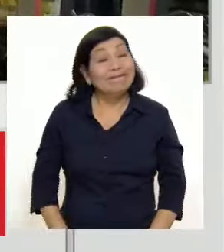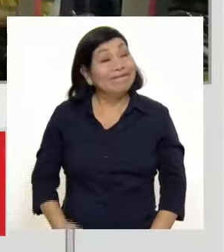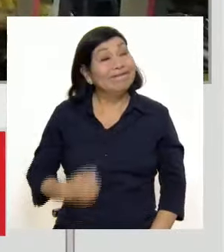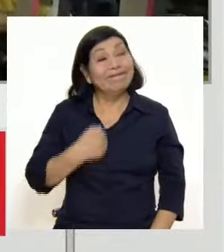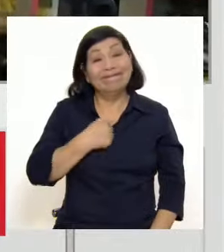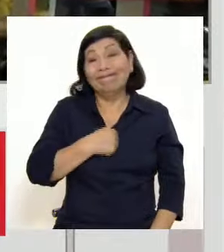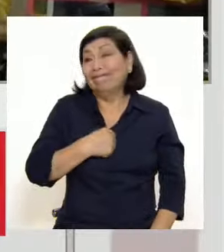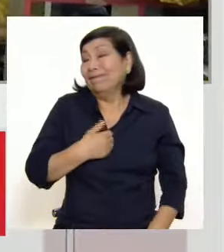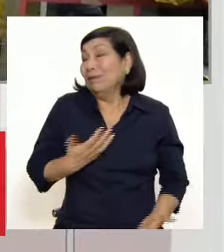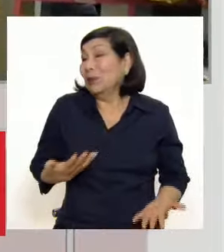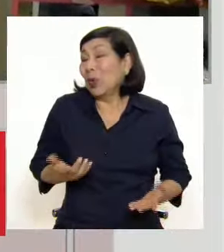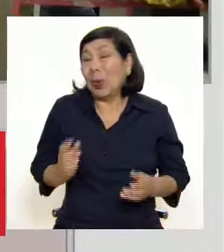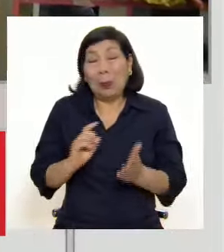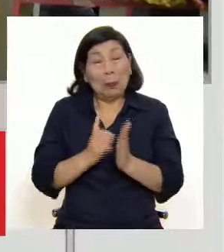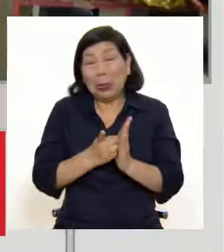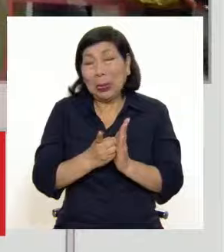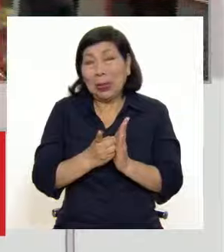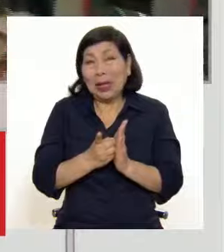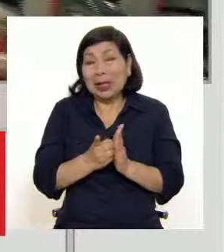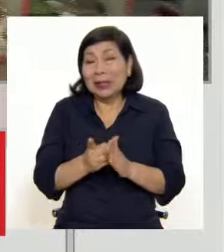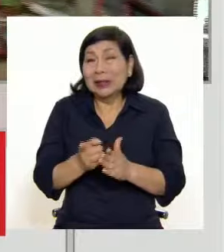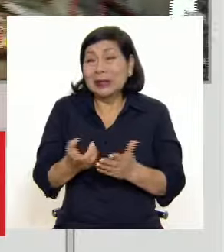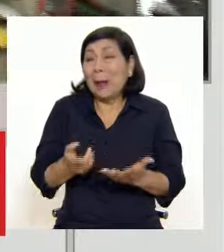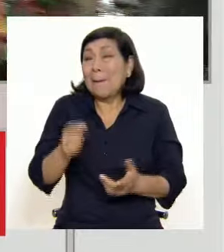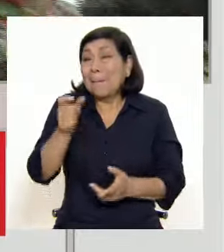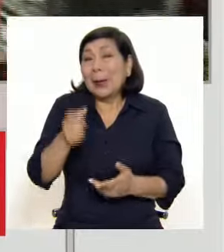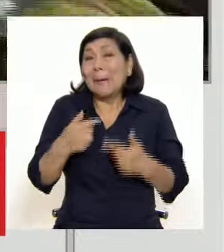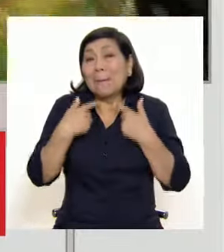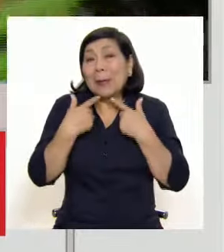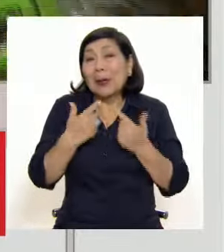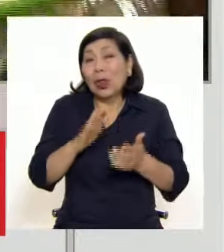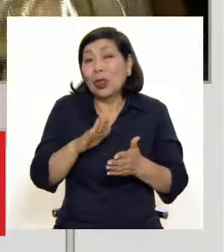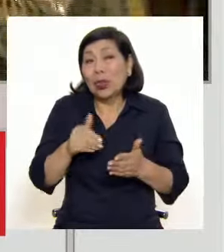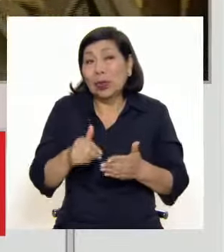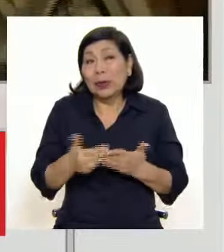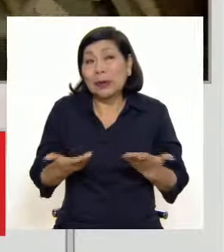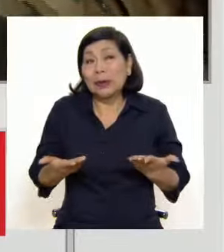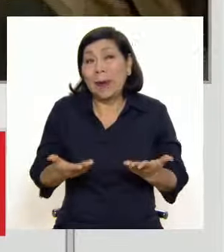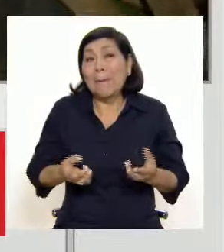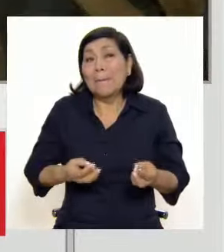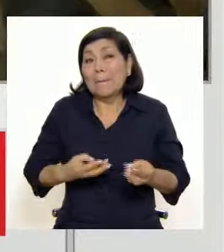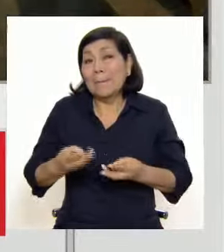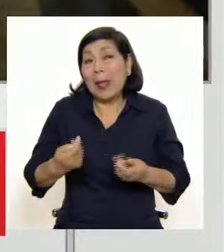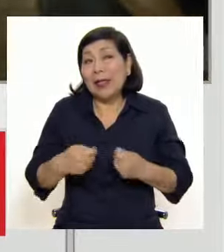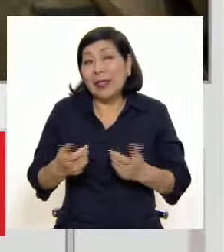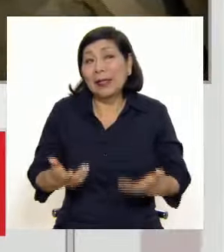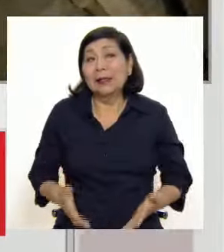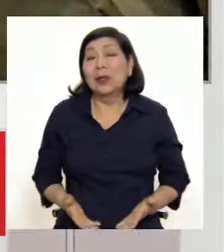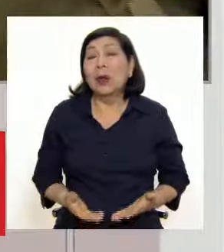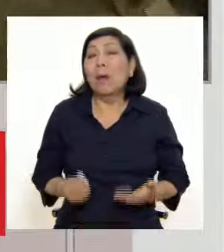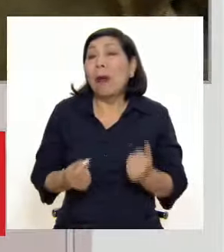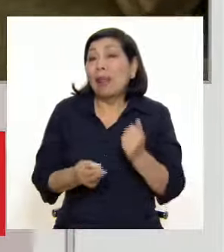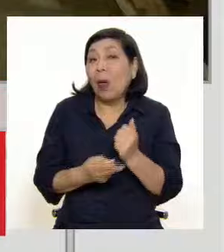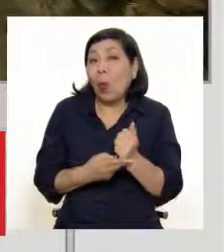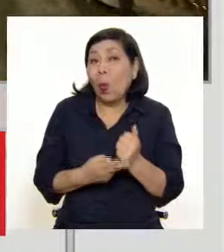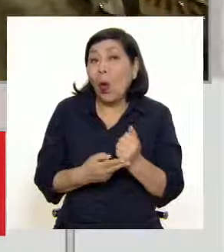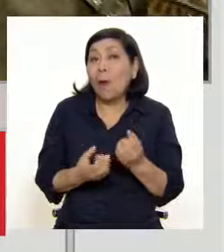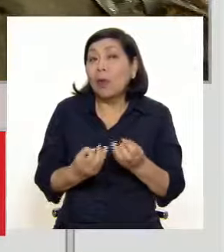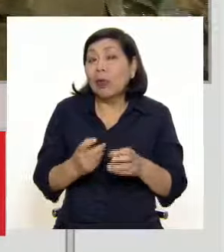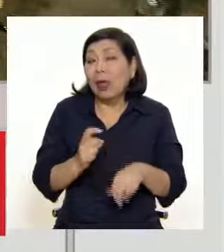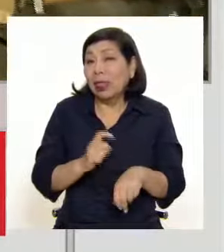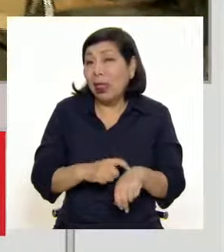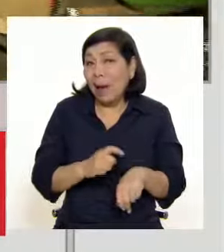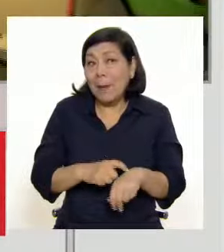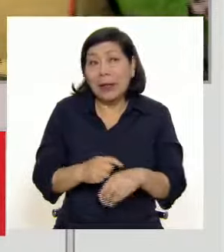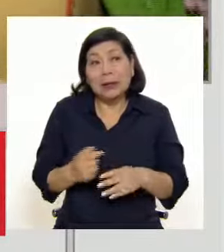pena, sinceramente, que en pocos segundos o minutos estas personas hayan perdido, ¿no?, parte de la mercadería, los ahorros de mucho